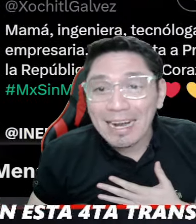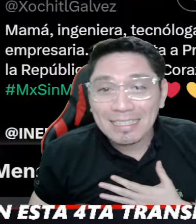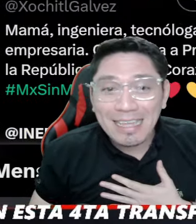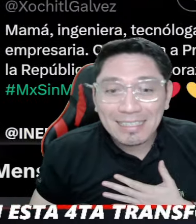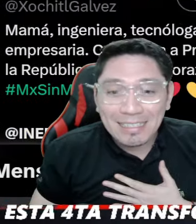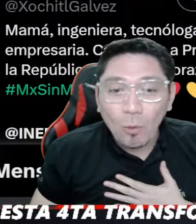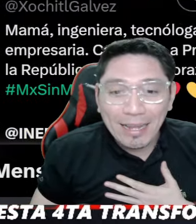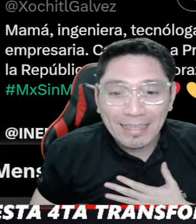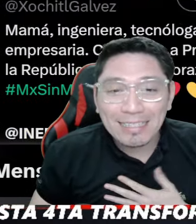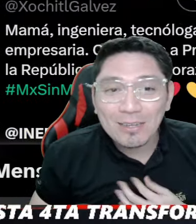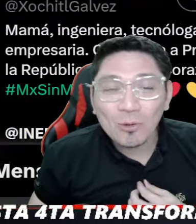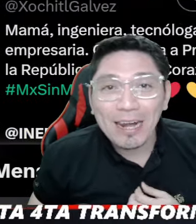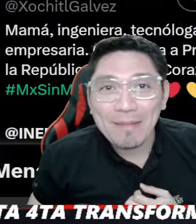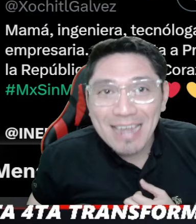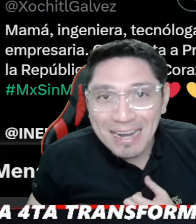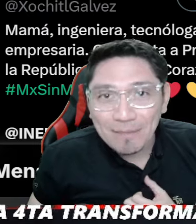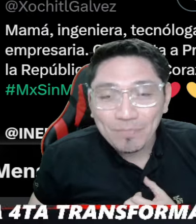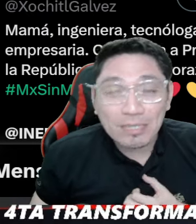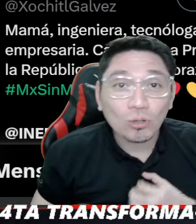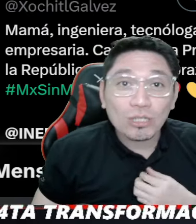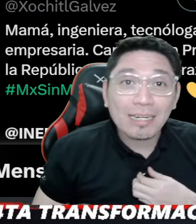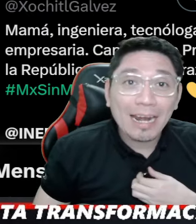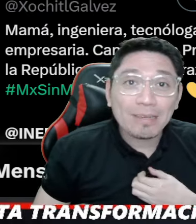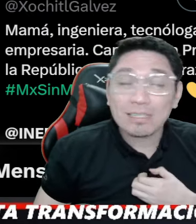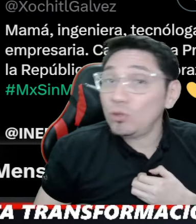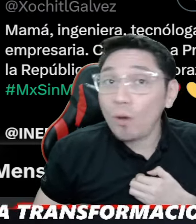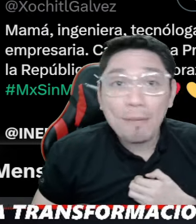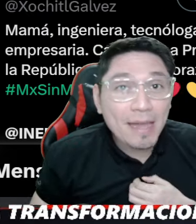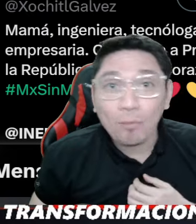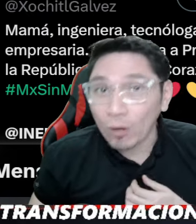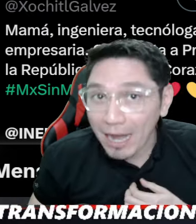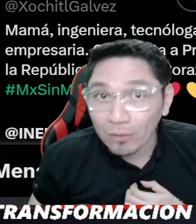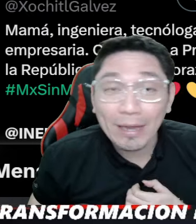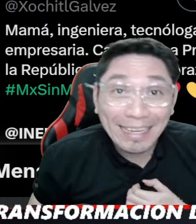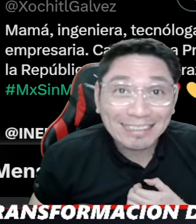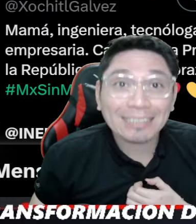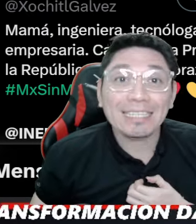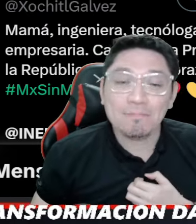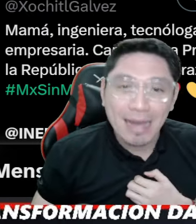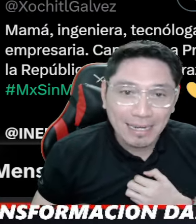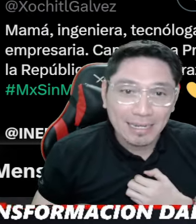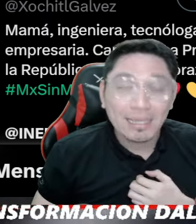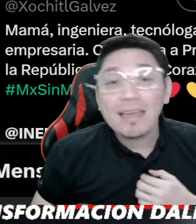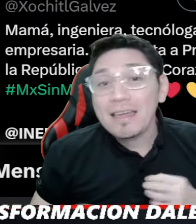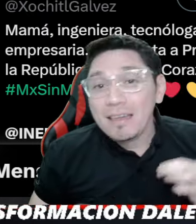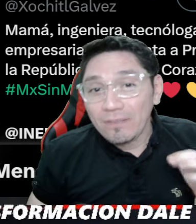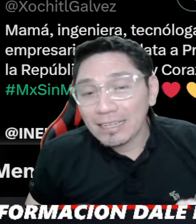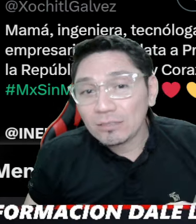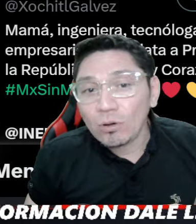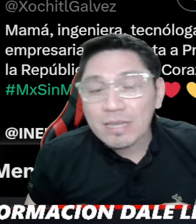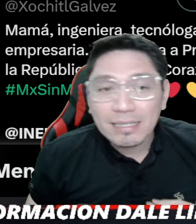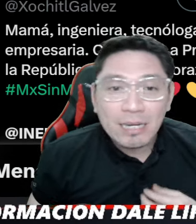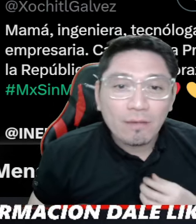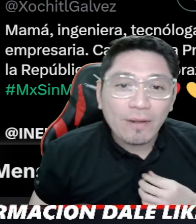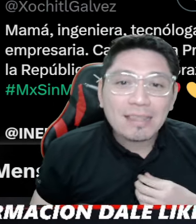eran las 10:45 de la mañana y sochil Gálvez no había borrado esas imágenes Fernández